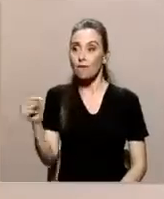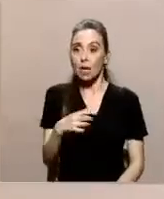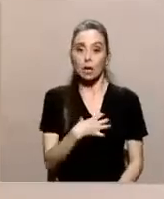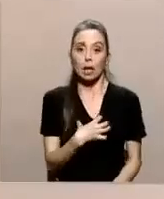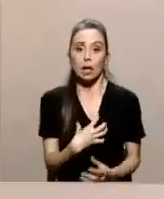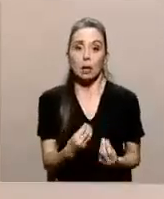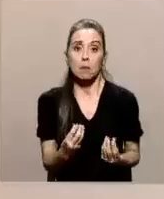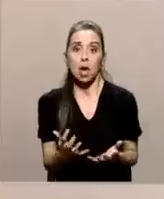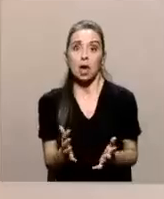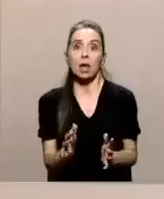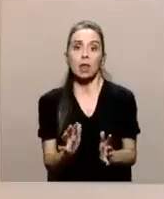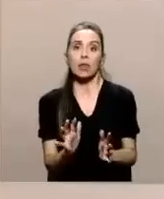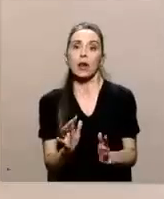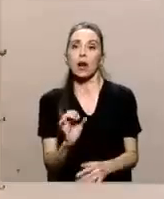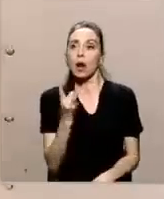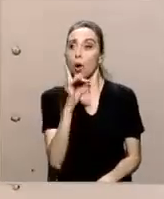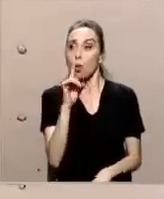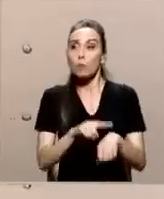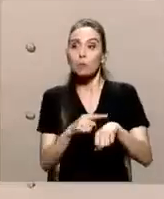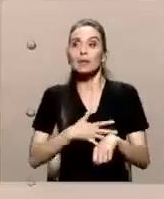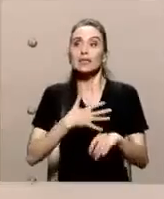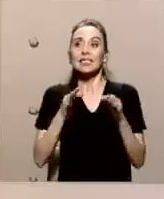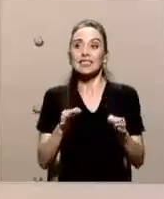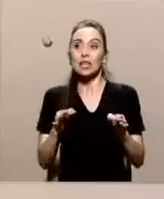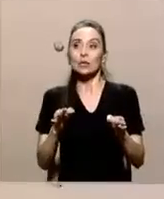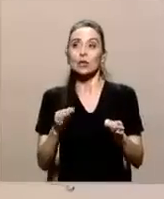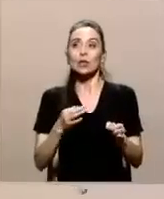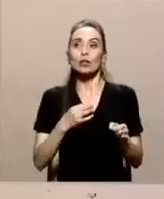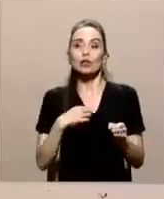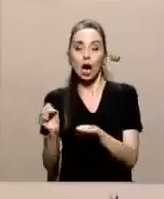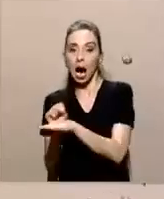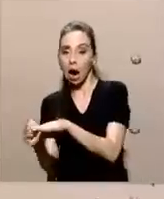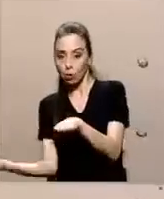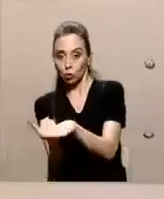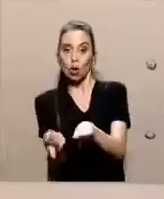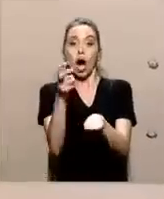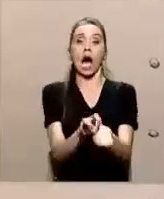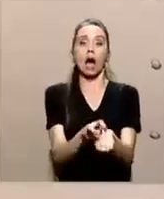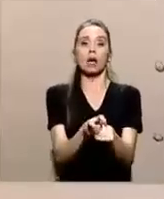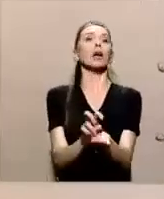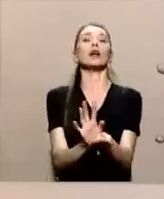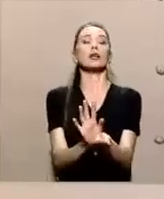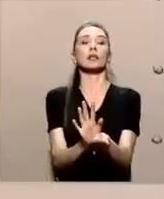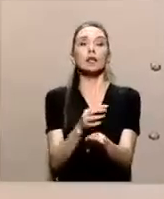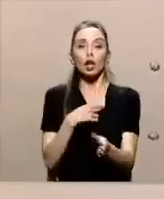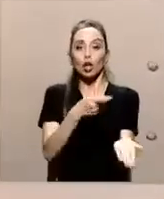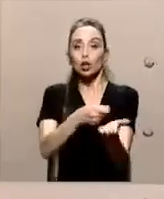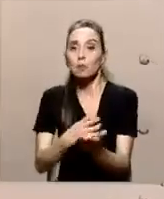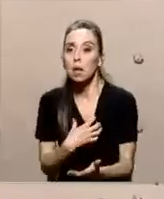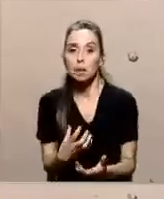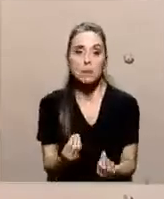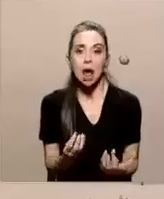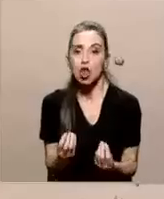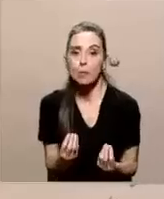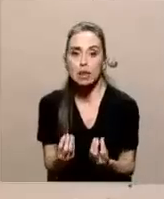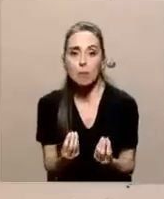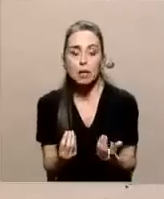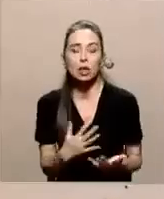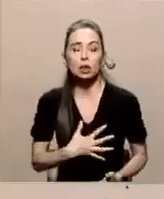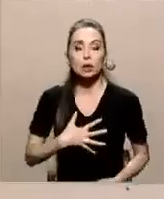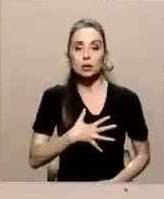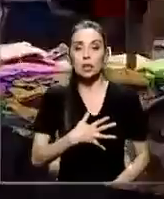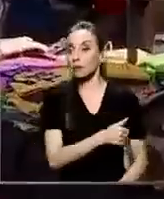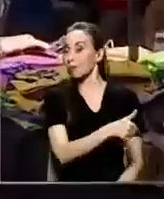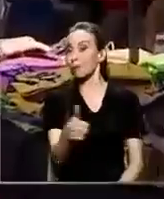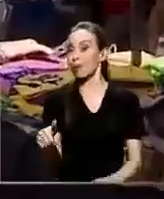miedo. Yo, el único momento que me siento segura es cuando llego a mi vehículo. De verdad, sí, ando comprando con miedo. Yo creo que es una sensación